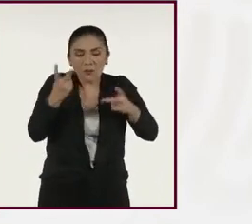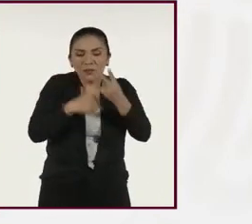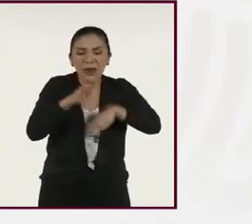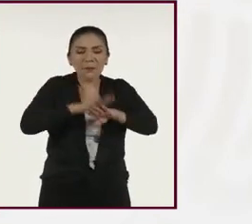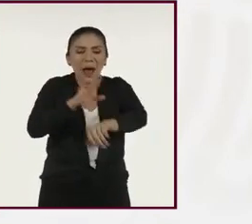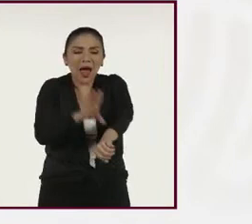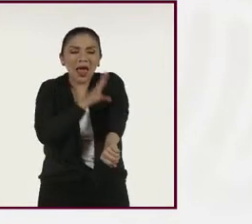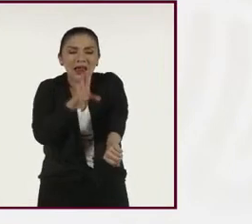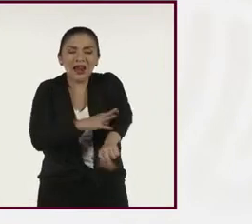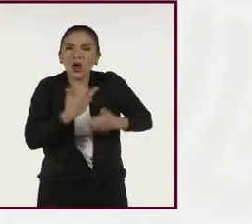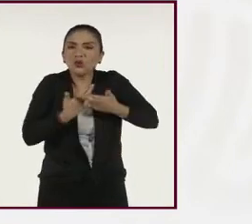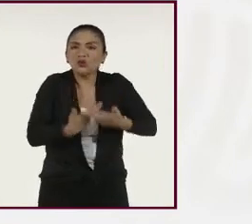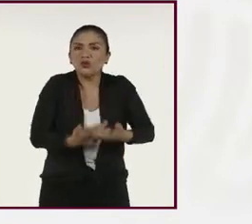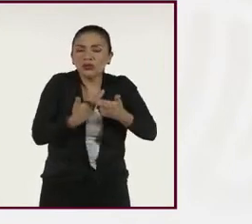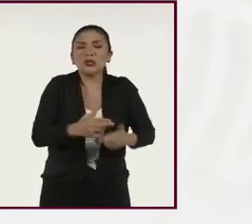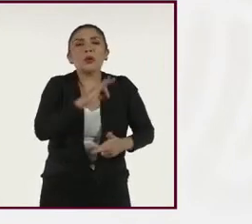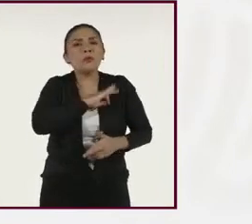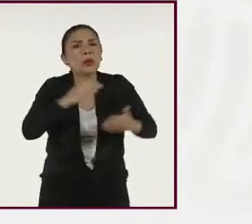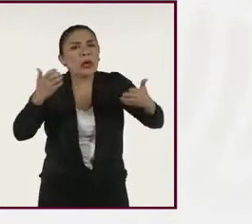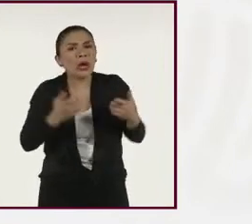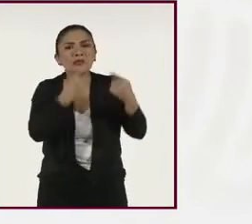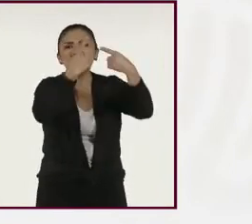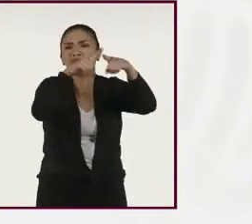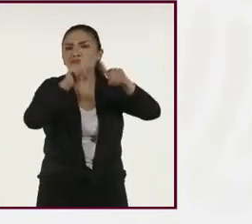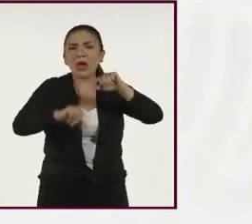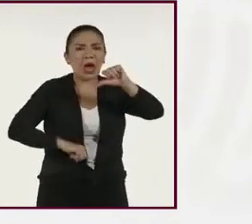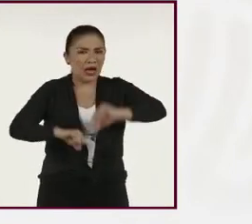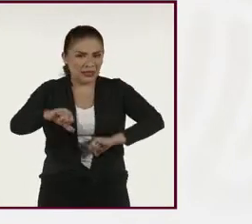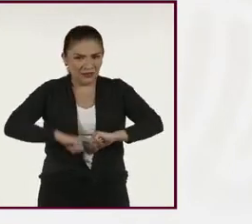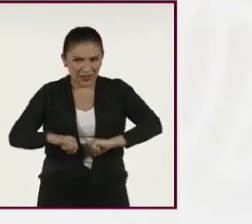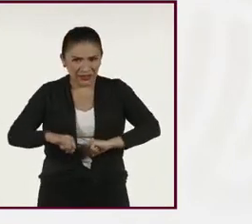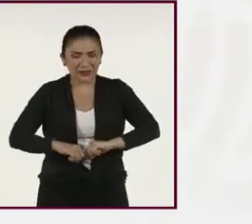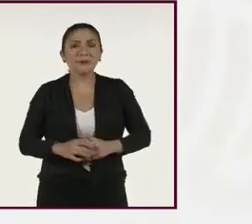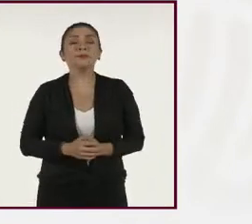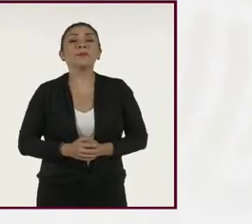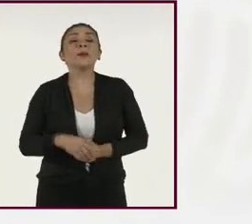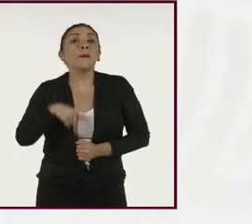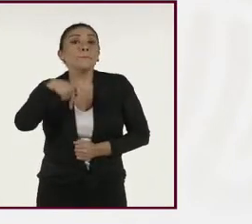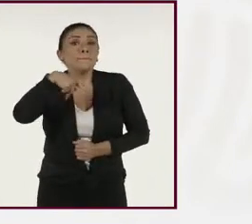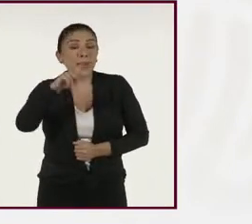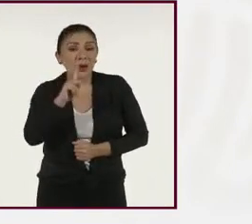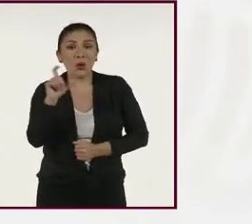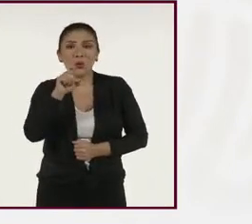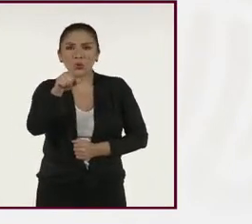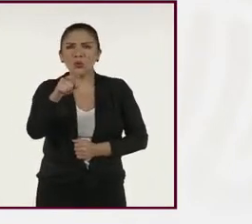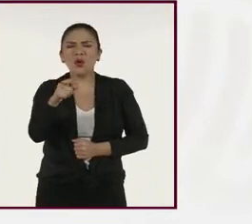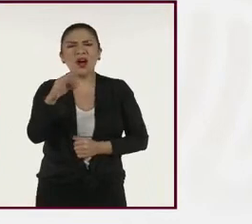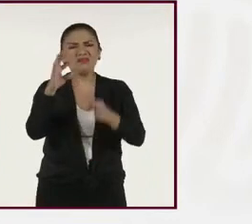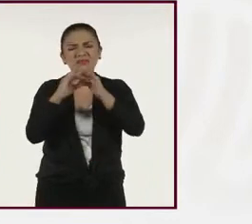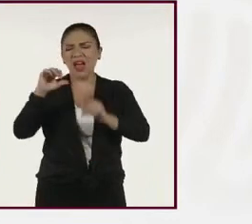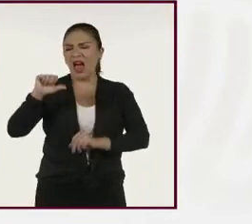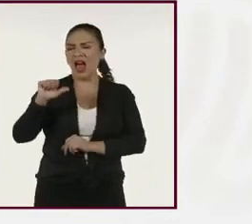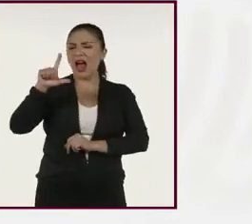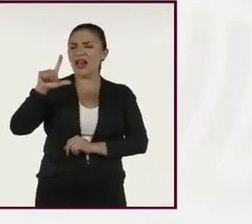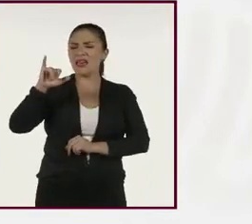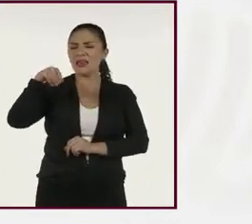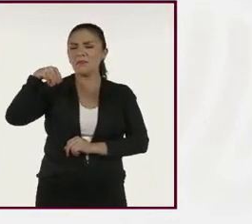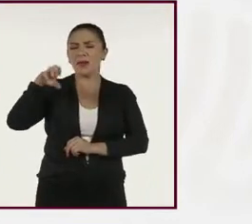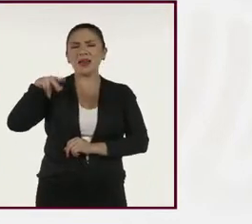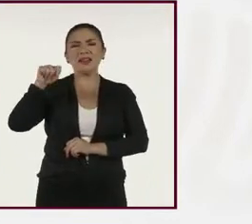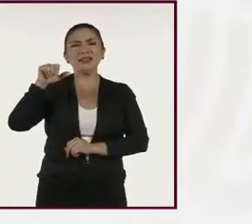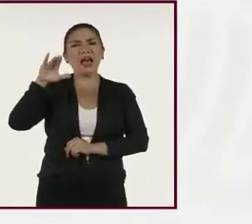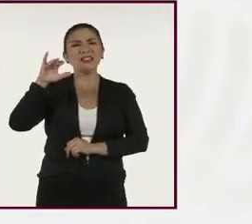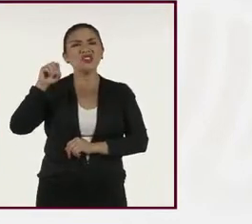energía suficiente y que se puedan realizar un sinnúmero de actividades. Sin embargo, cuando hablamos de alimentación, este es un